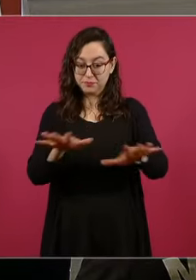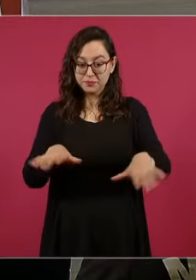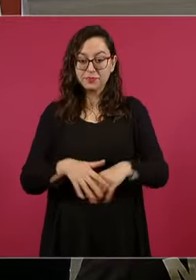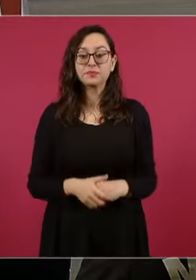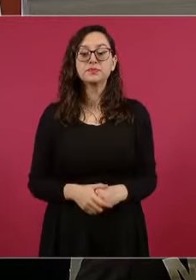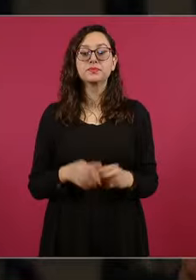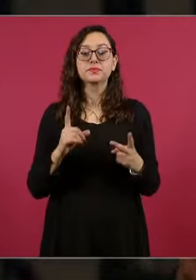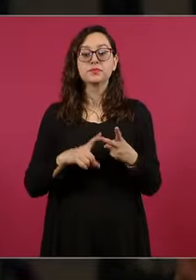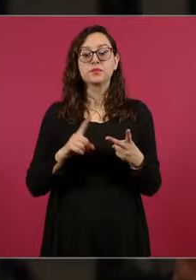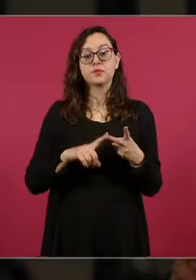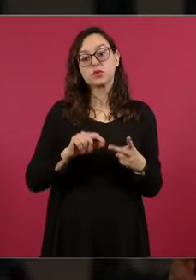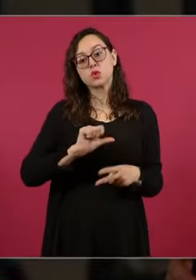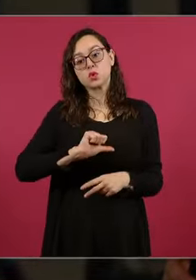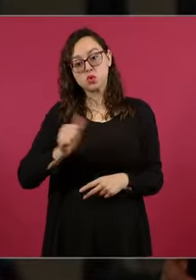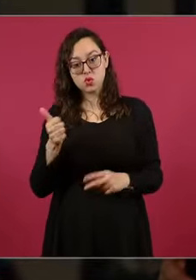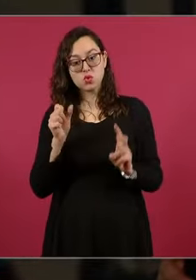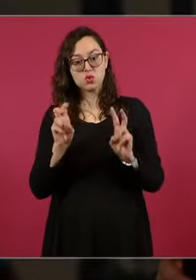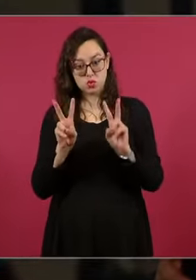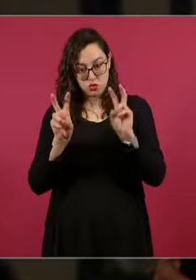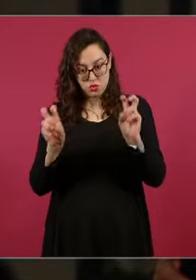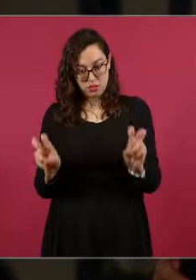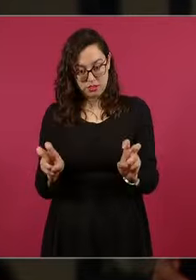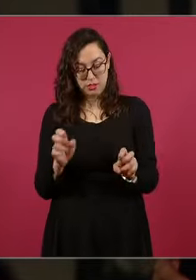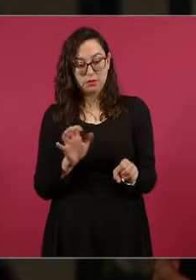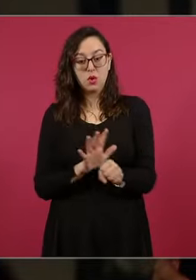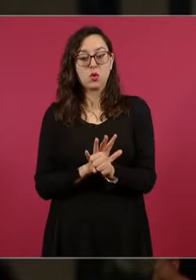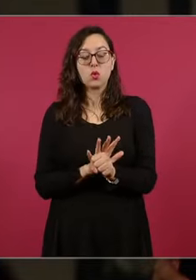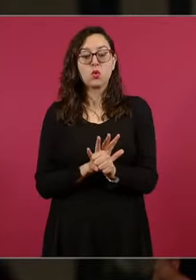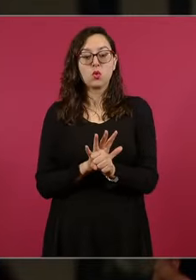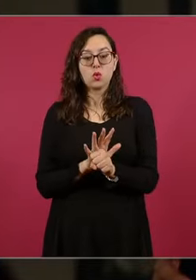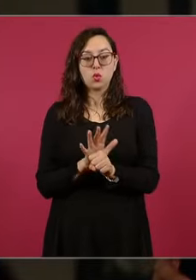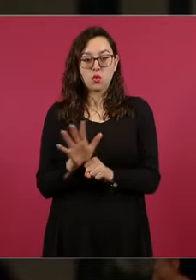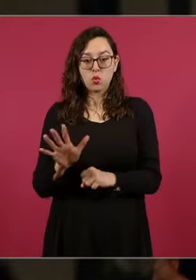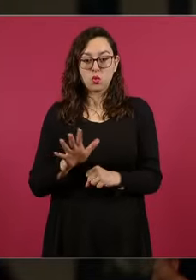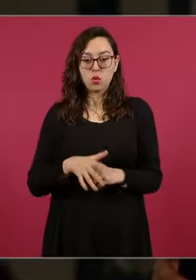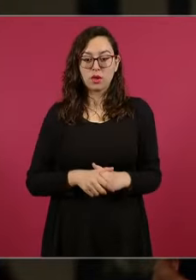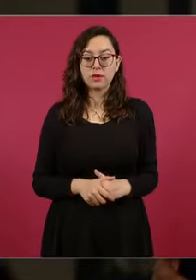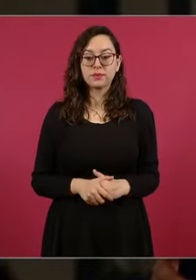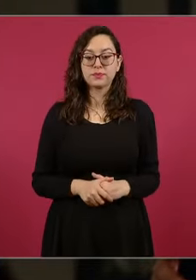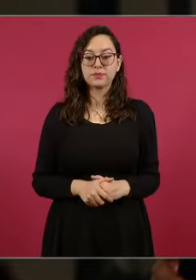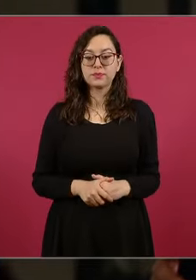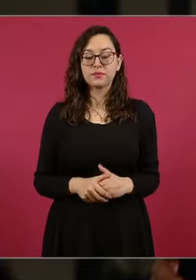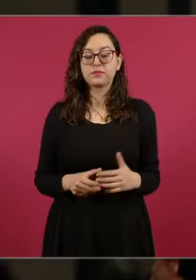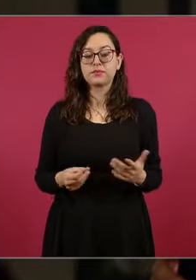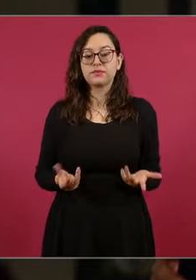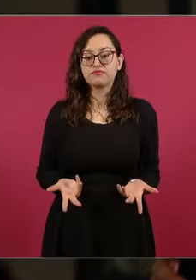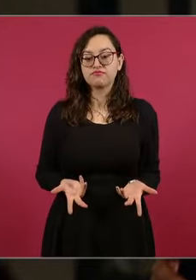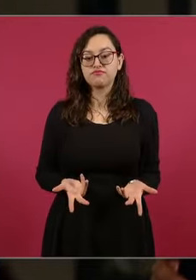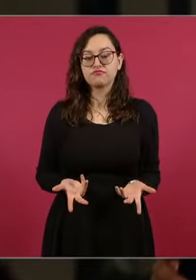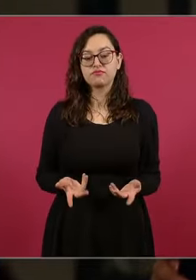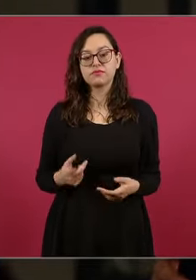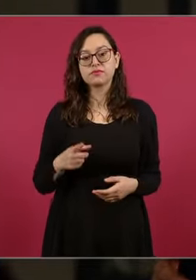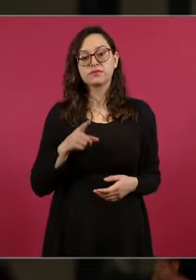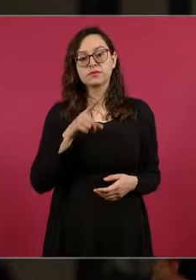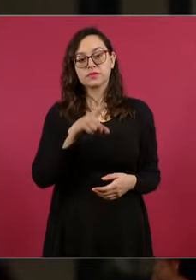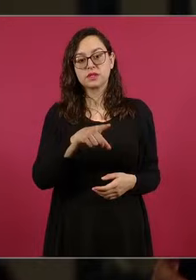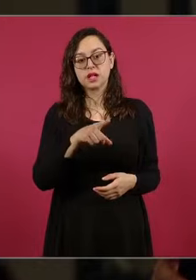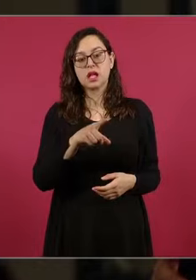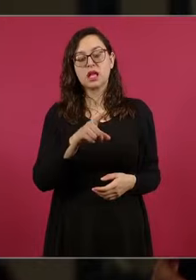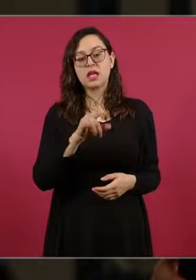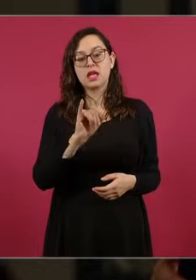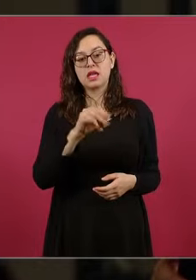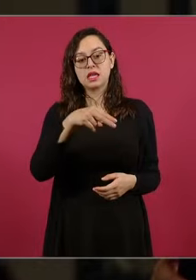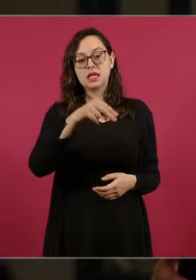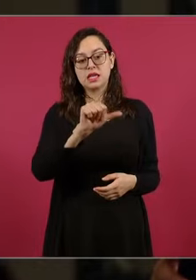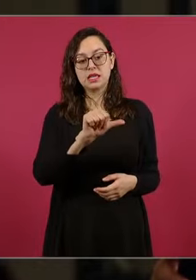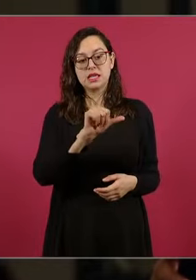pues ya quedó totalmente exhibido esta, pues digamos este doble rasero en el Instituto Nacional de